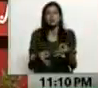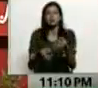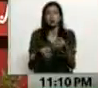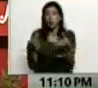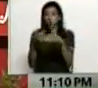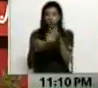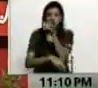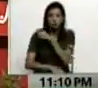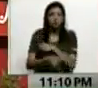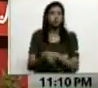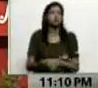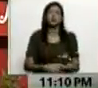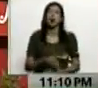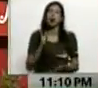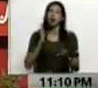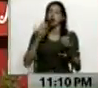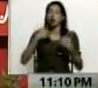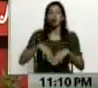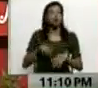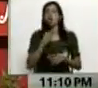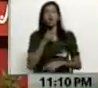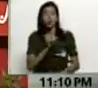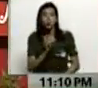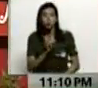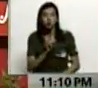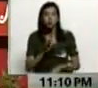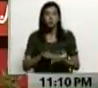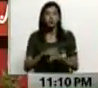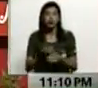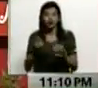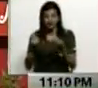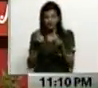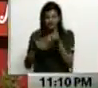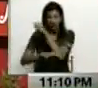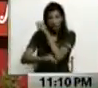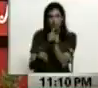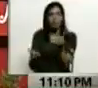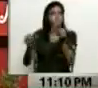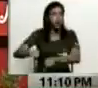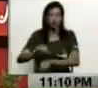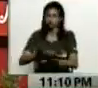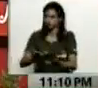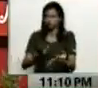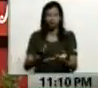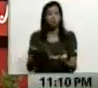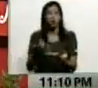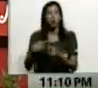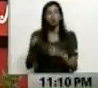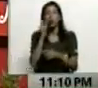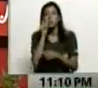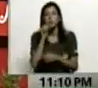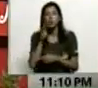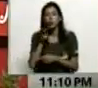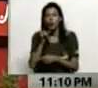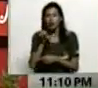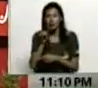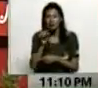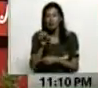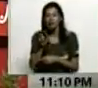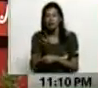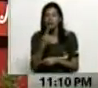como siempre las mafias se quejan se les rompió el negocio según sus palabras hay mafiosos que no están de acuerdo con la medida Walter